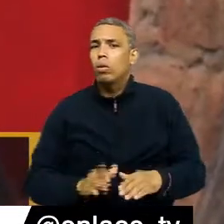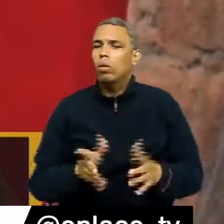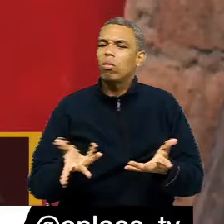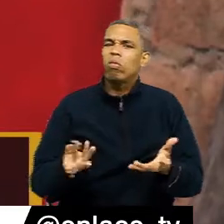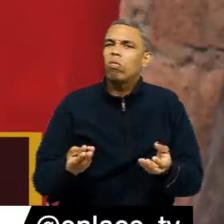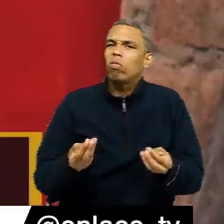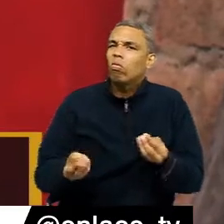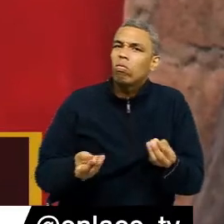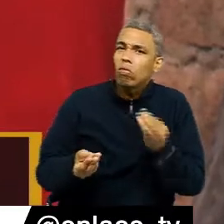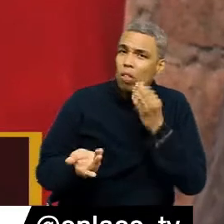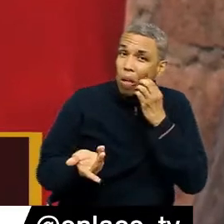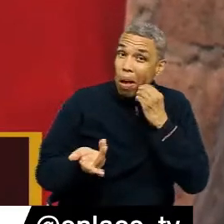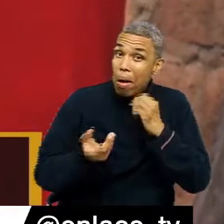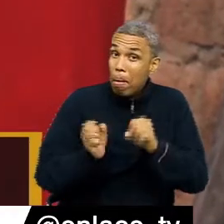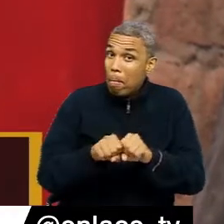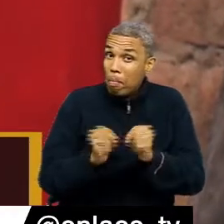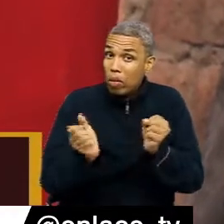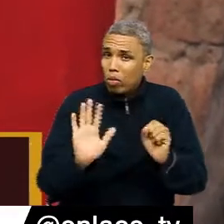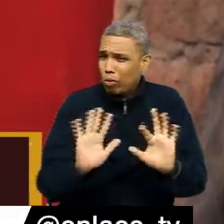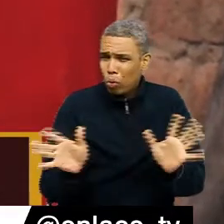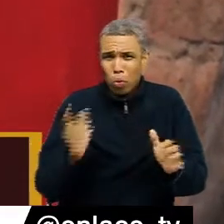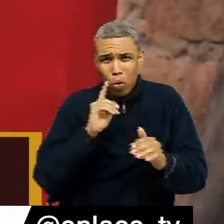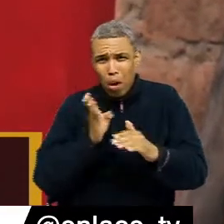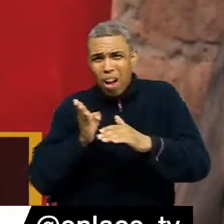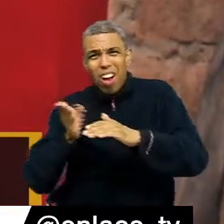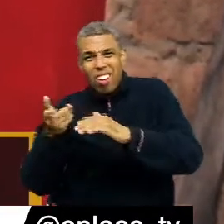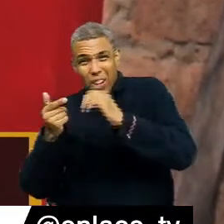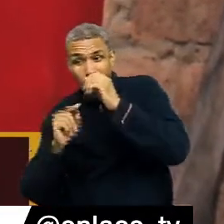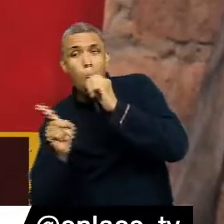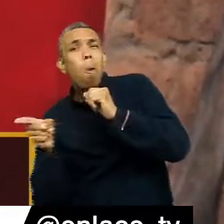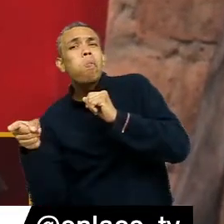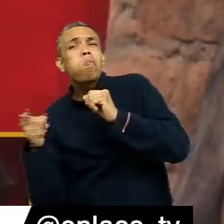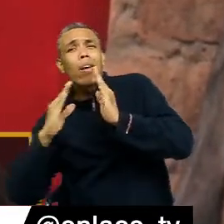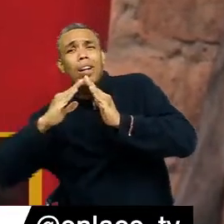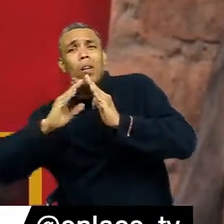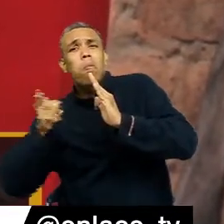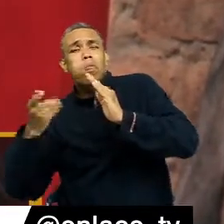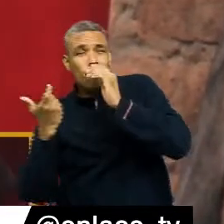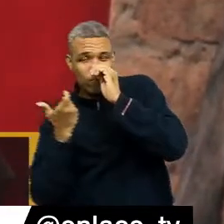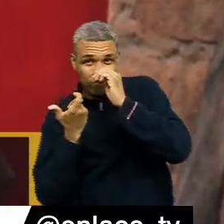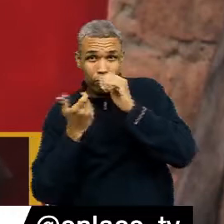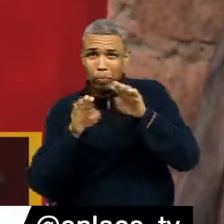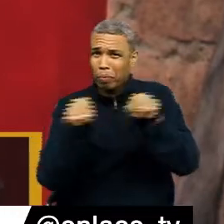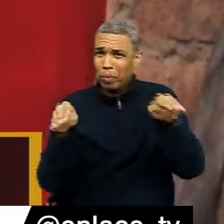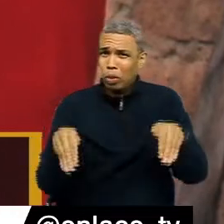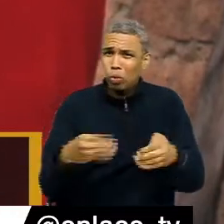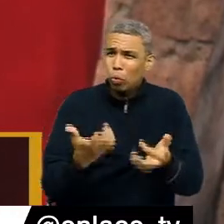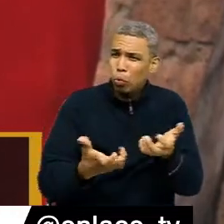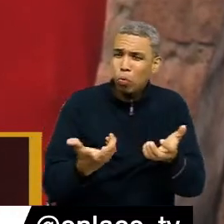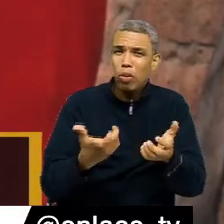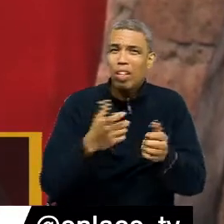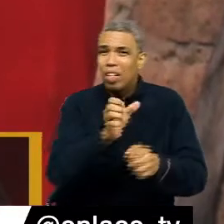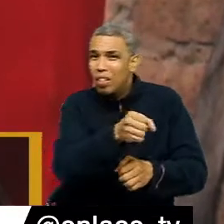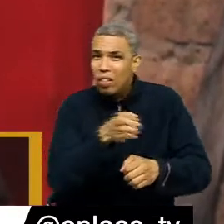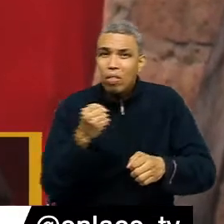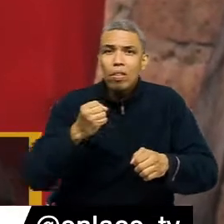la ropa, porque hasta la estufa se me dañó todo se me dañó. No era yo que todo eso se dañó, y